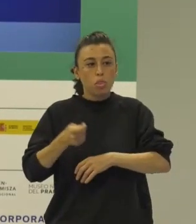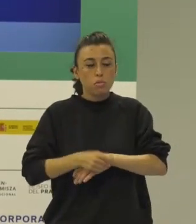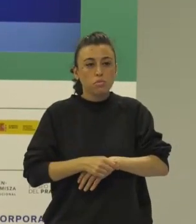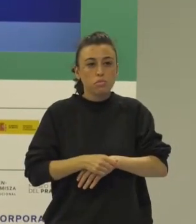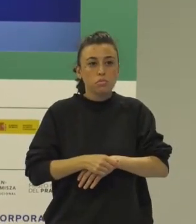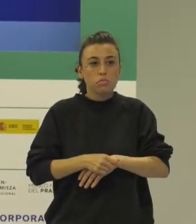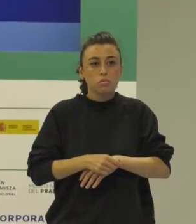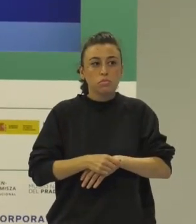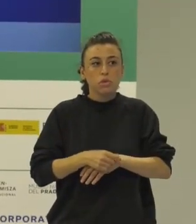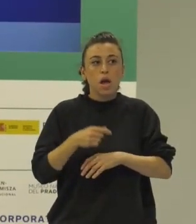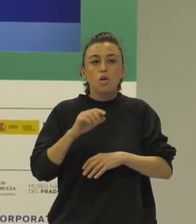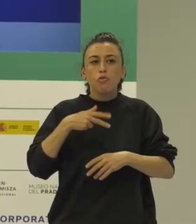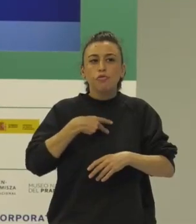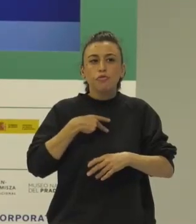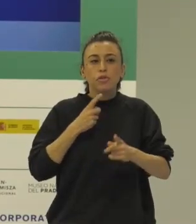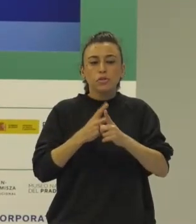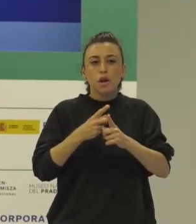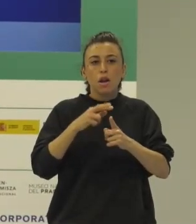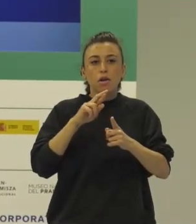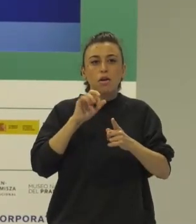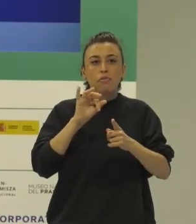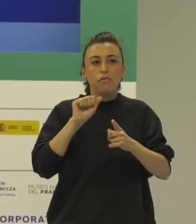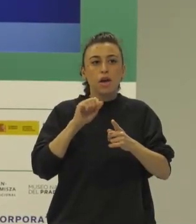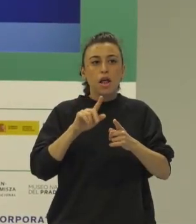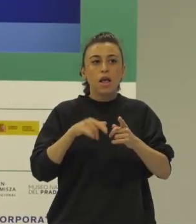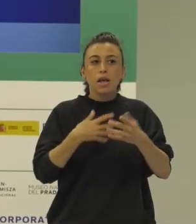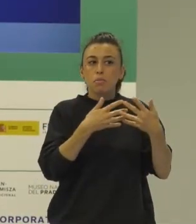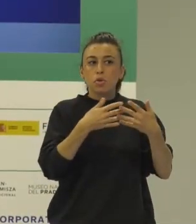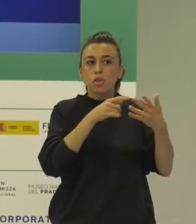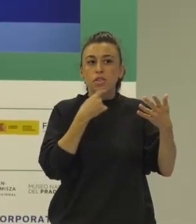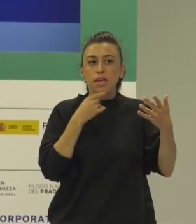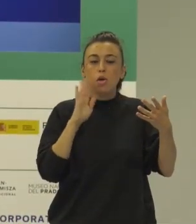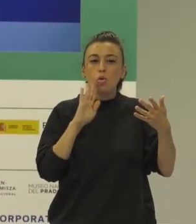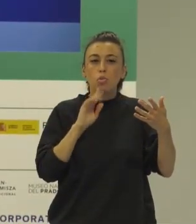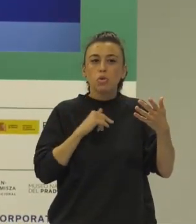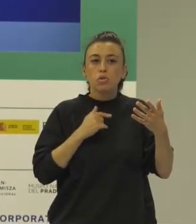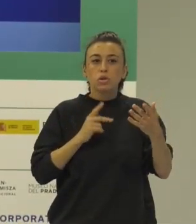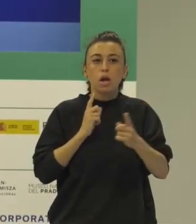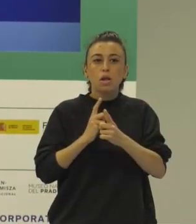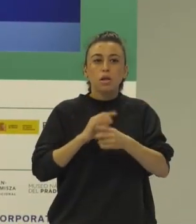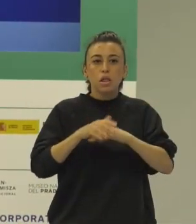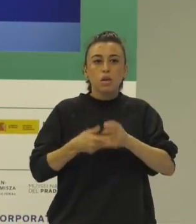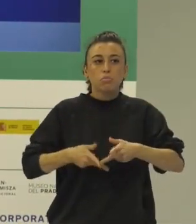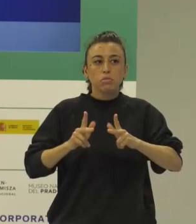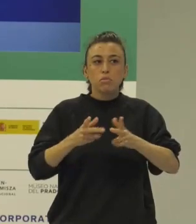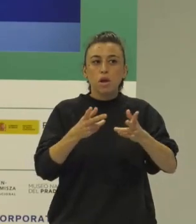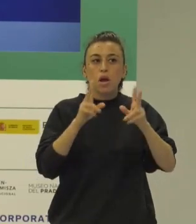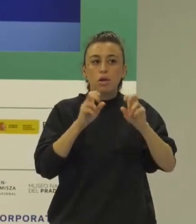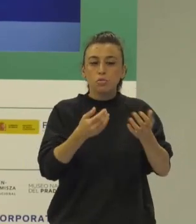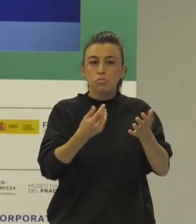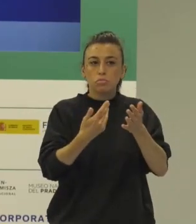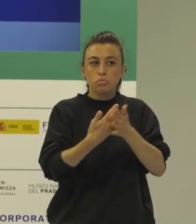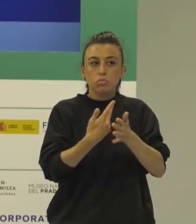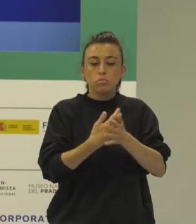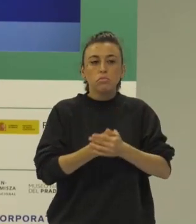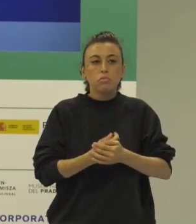Curruchiche, un fiscal considerado por Estados Unidos como corrupto y antidemocrático, y que nos cuentes un poco el caso del fundador y director